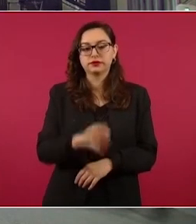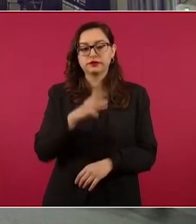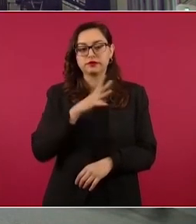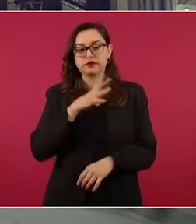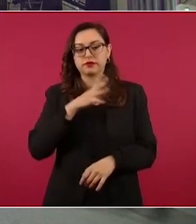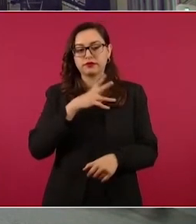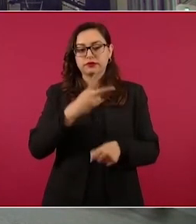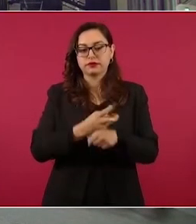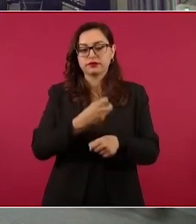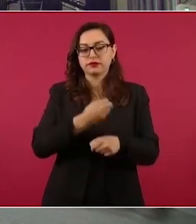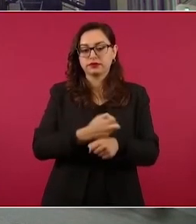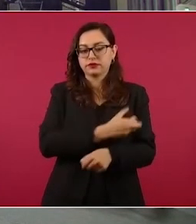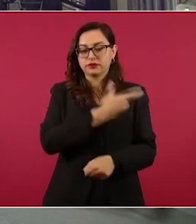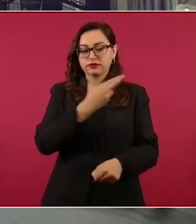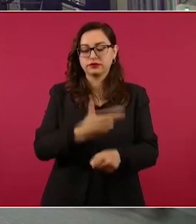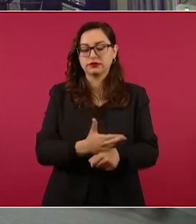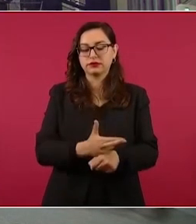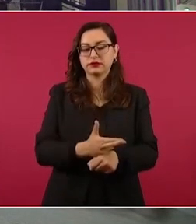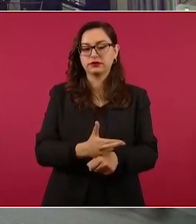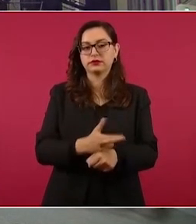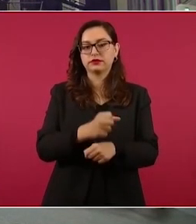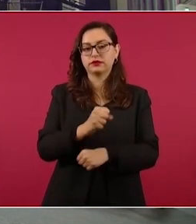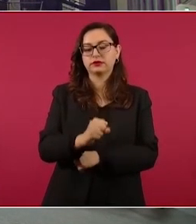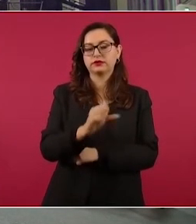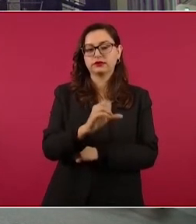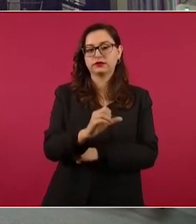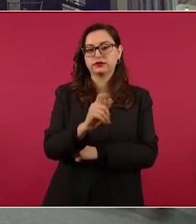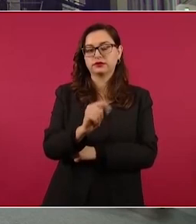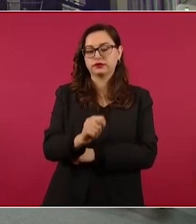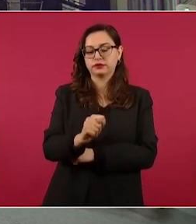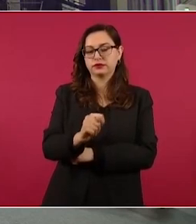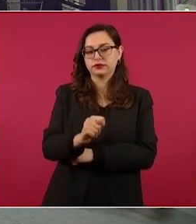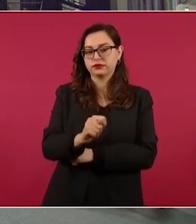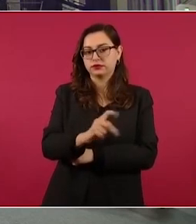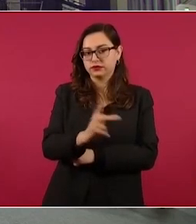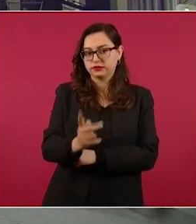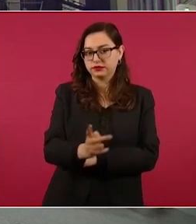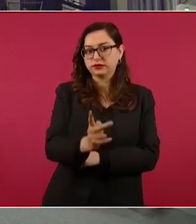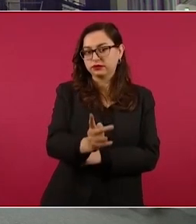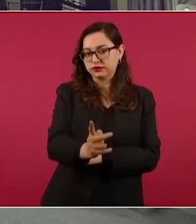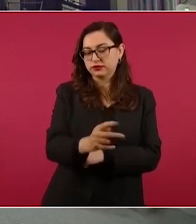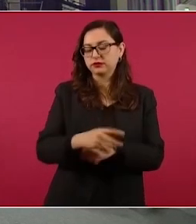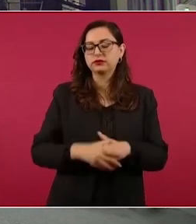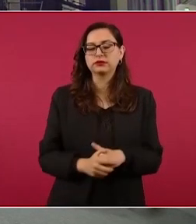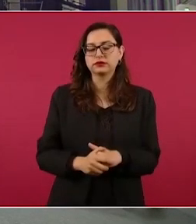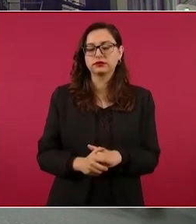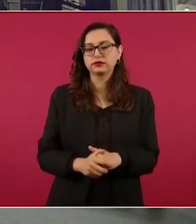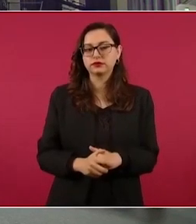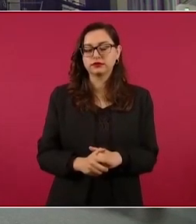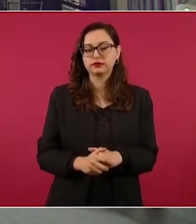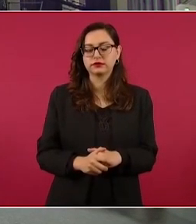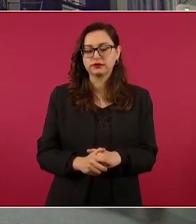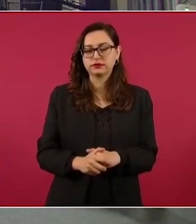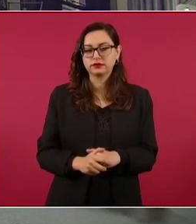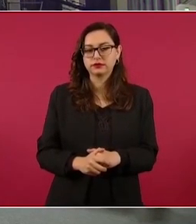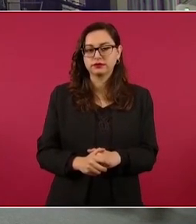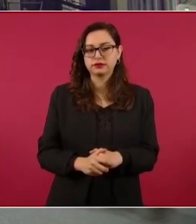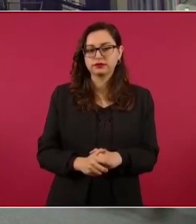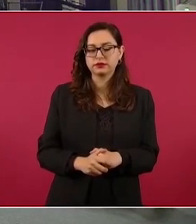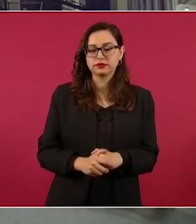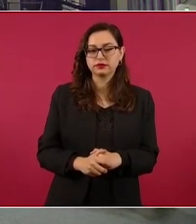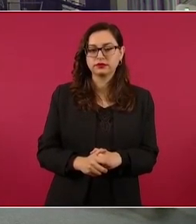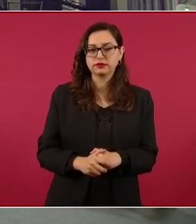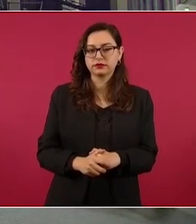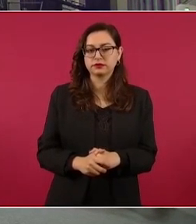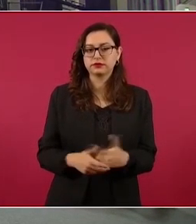la Secretaría de Infraestructura, Comunicaciones y Transportes, preguntarles, ¿hay algún plan de inversión o se han ejecutado inversiones en